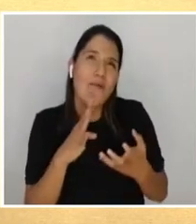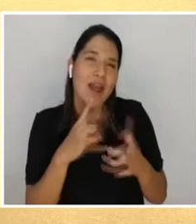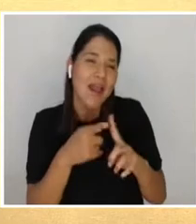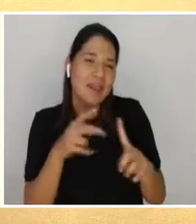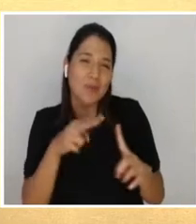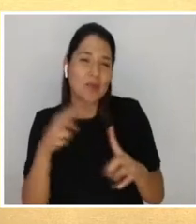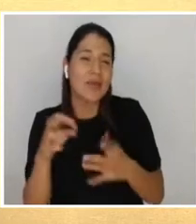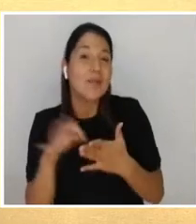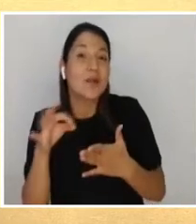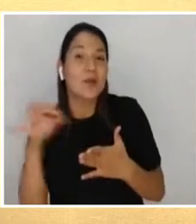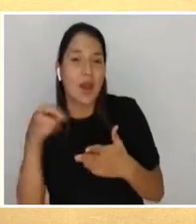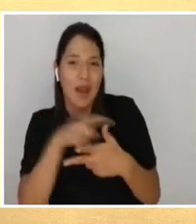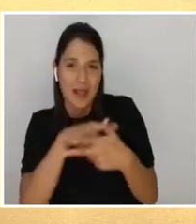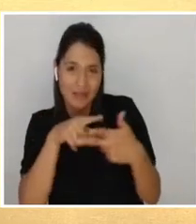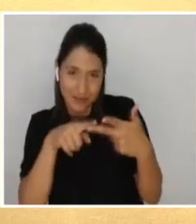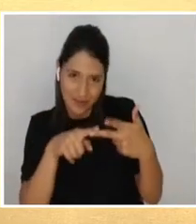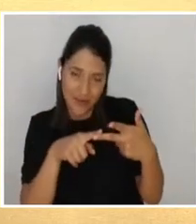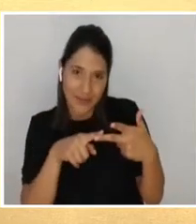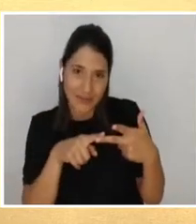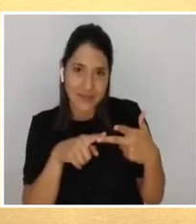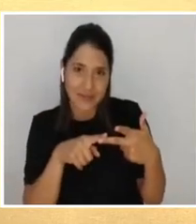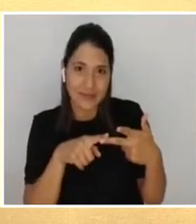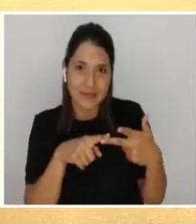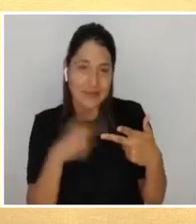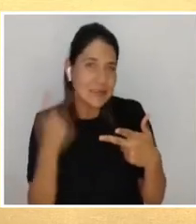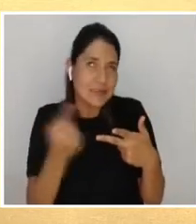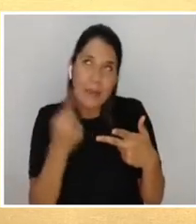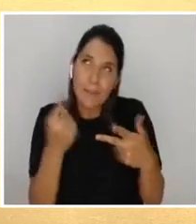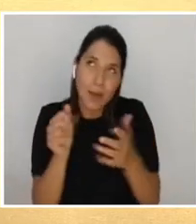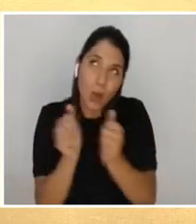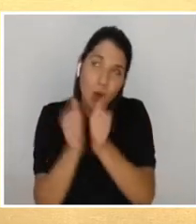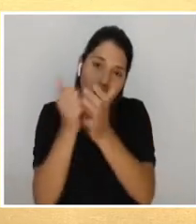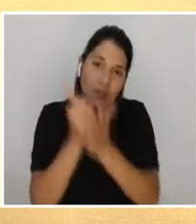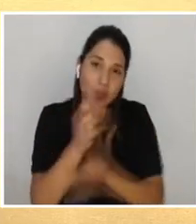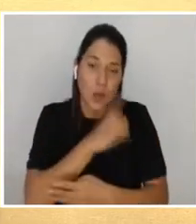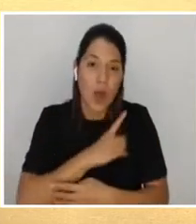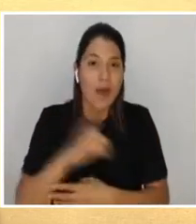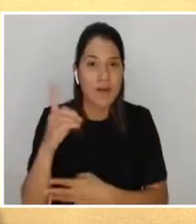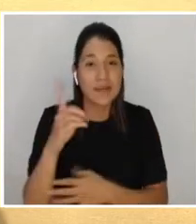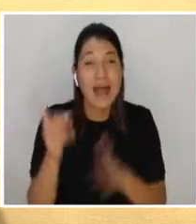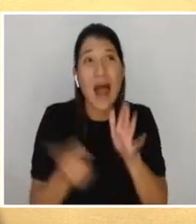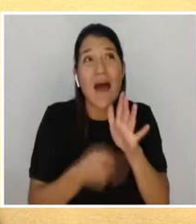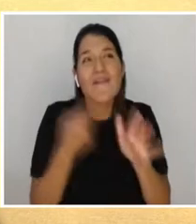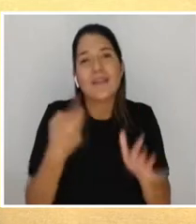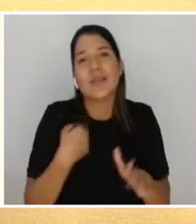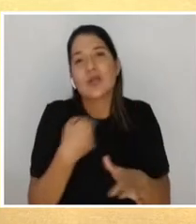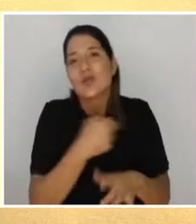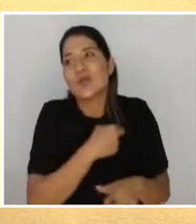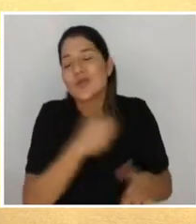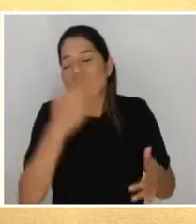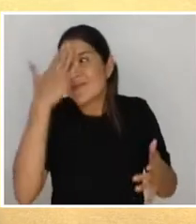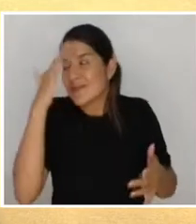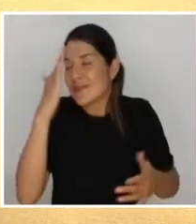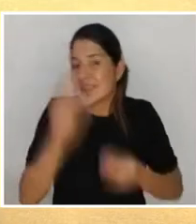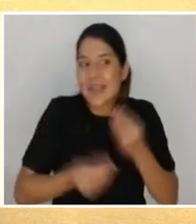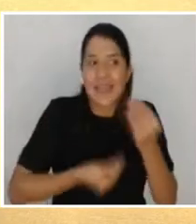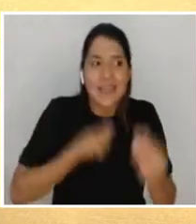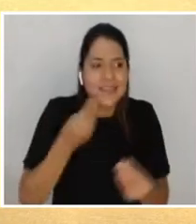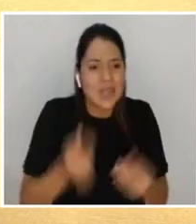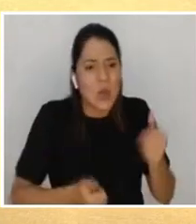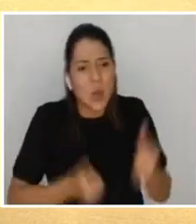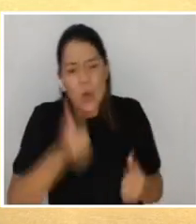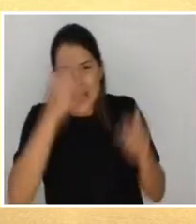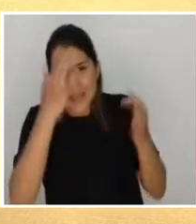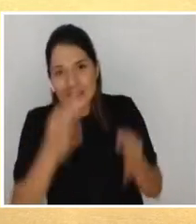tres de la mano de Dios. A veces uno, hijo de pucha, no sabe qué hacer, qué decisión tomar. Y